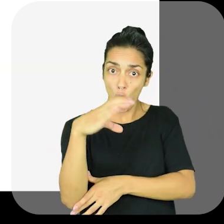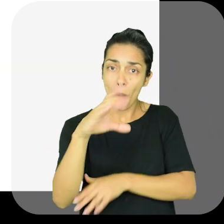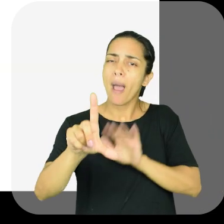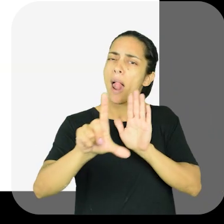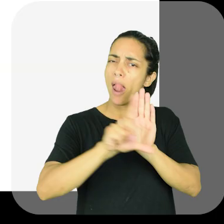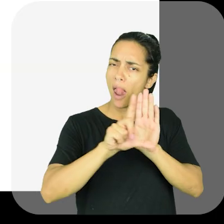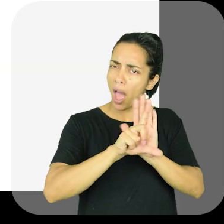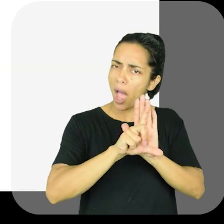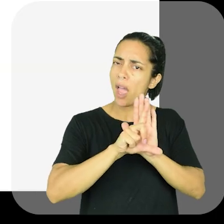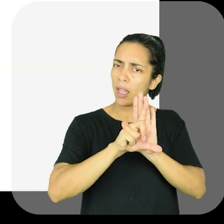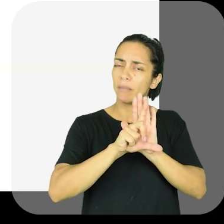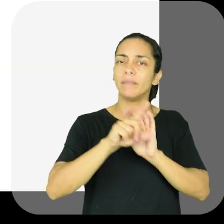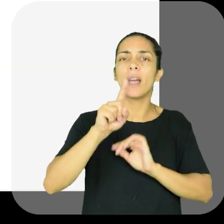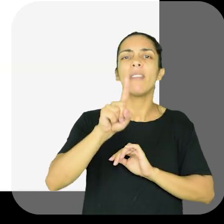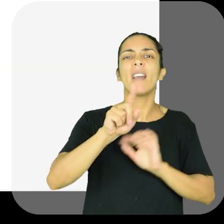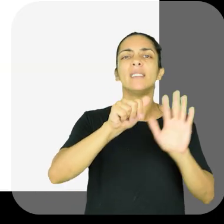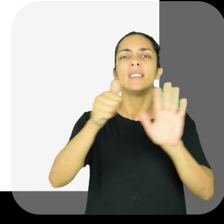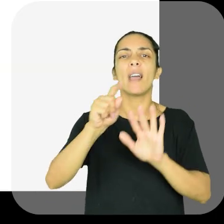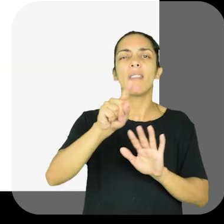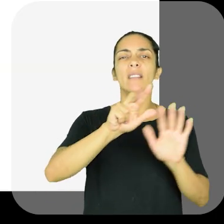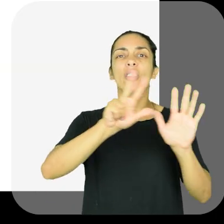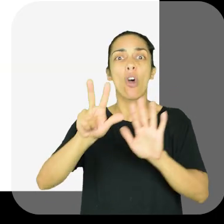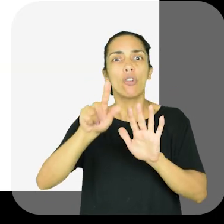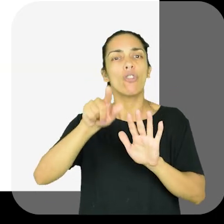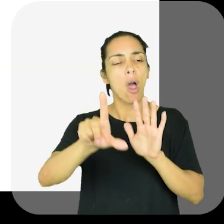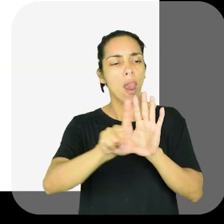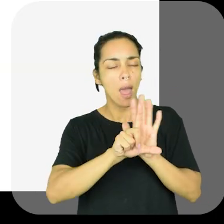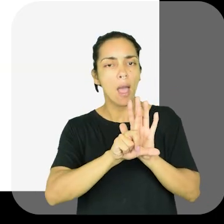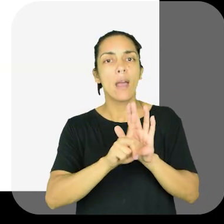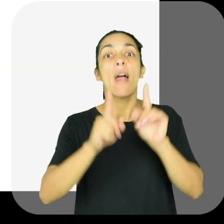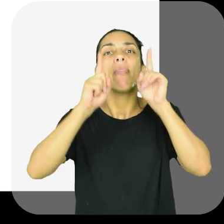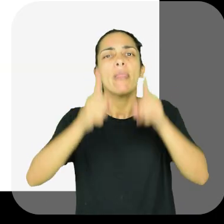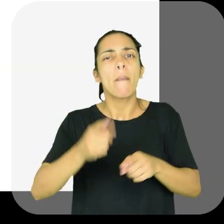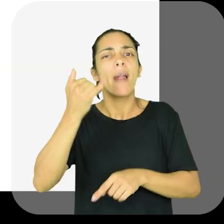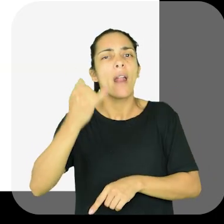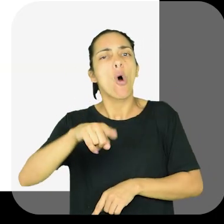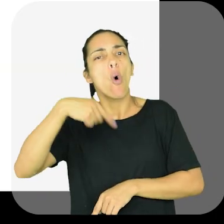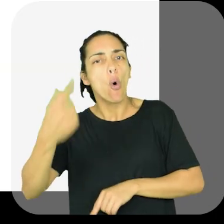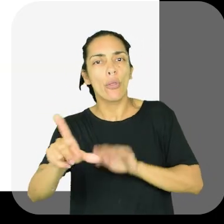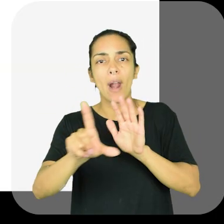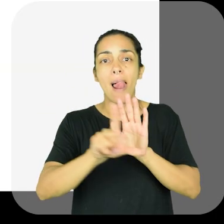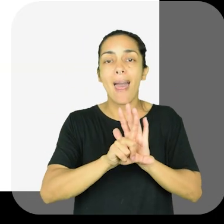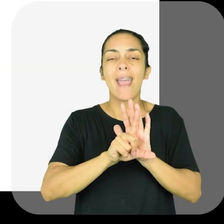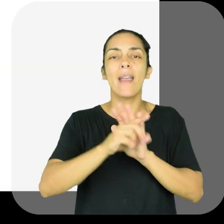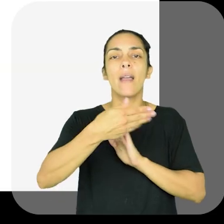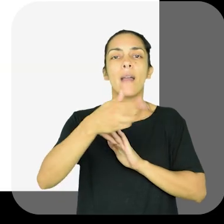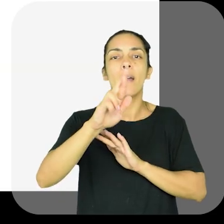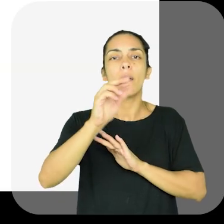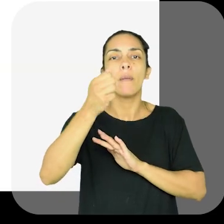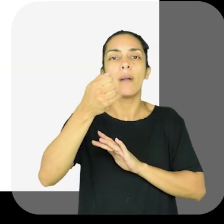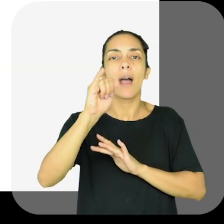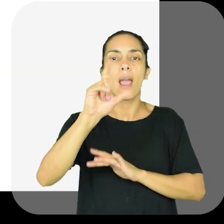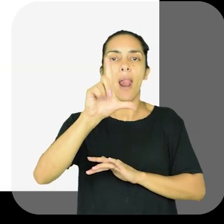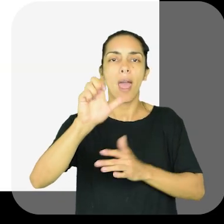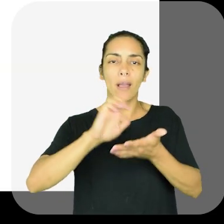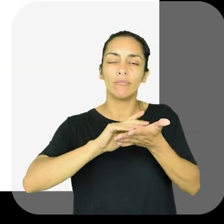estatutaria muy ambiciosa, la ley 1618, pero también tenemos una ley que se llama la ley del braille, que es muy reciente,